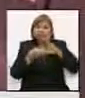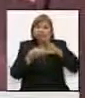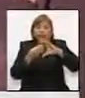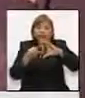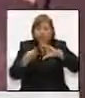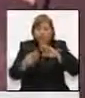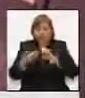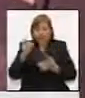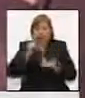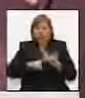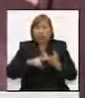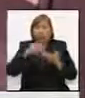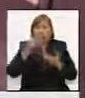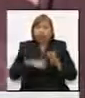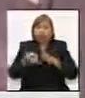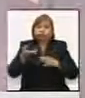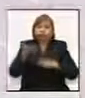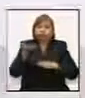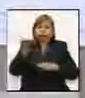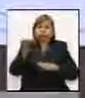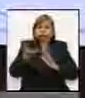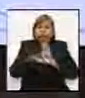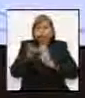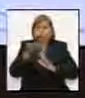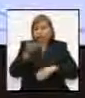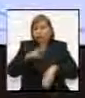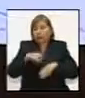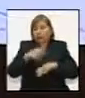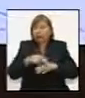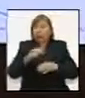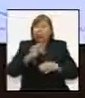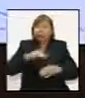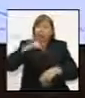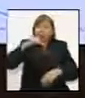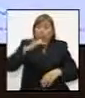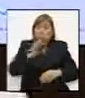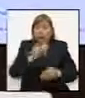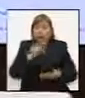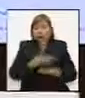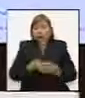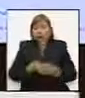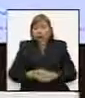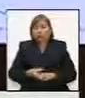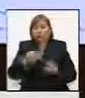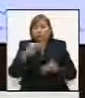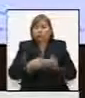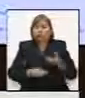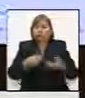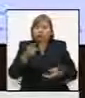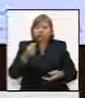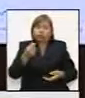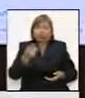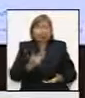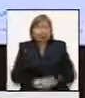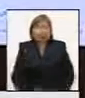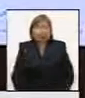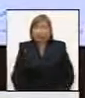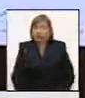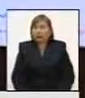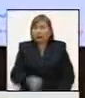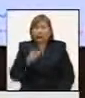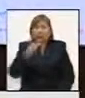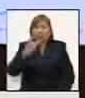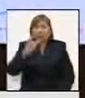explotación hasta que el precio vuelva a subir. La curva de precios del